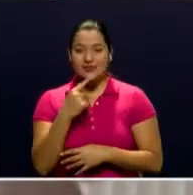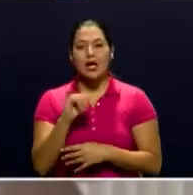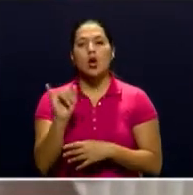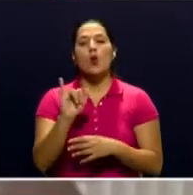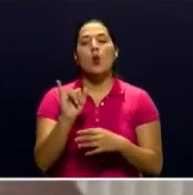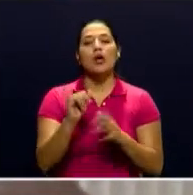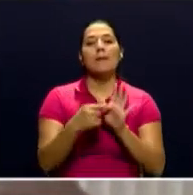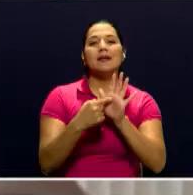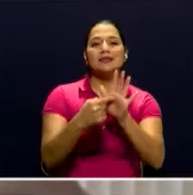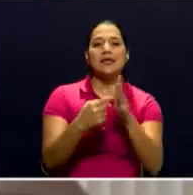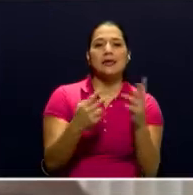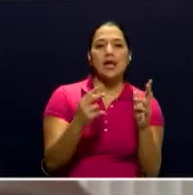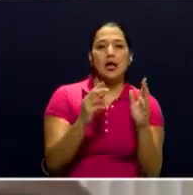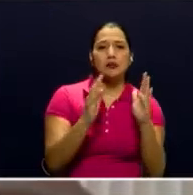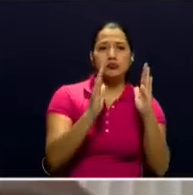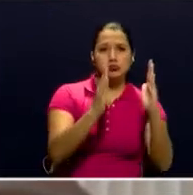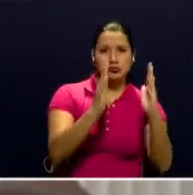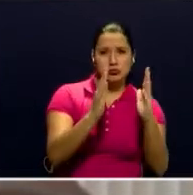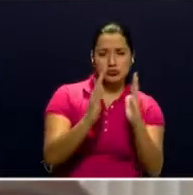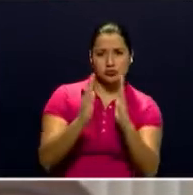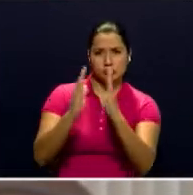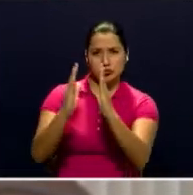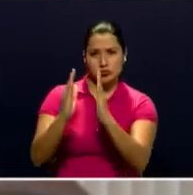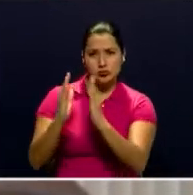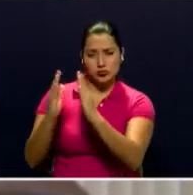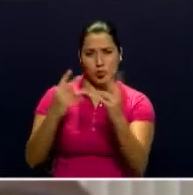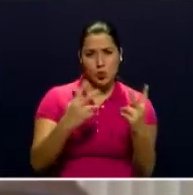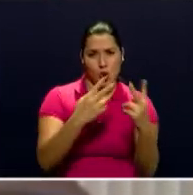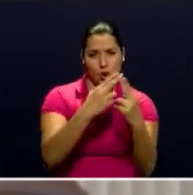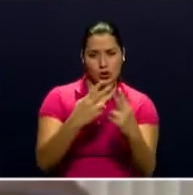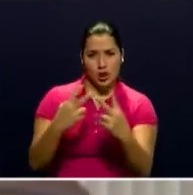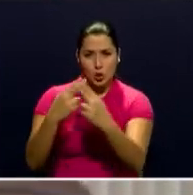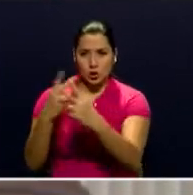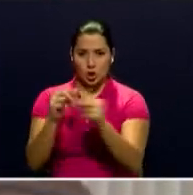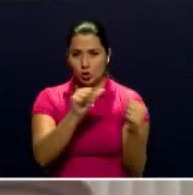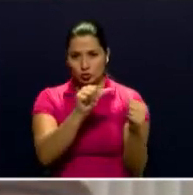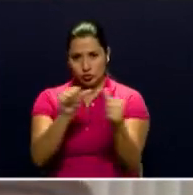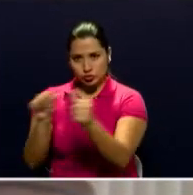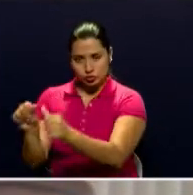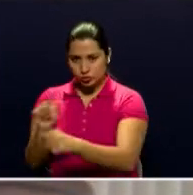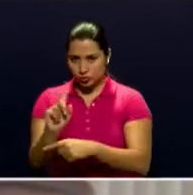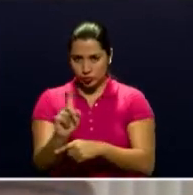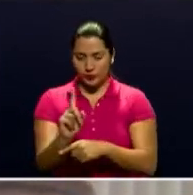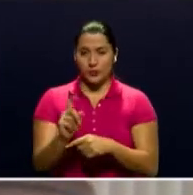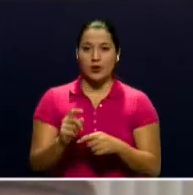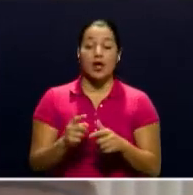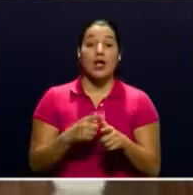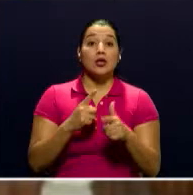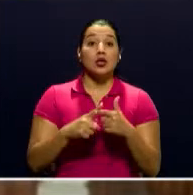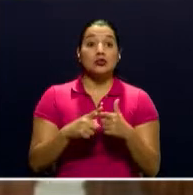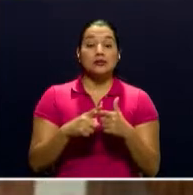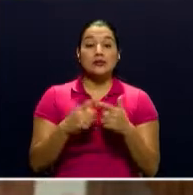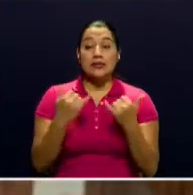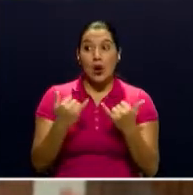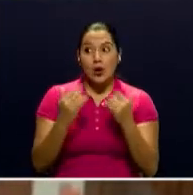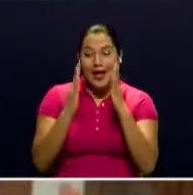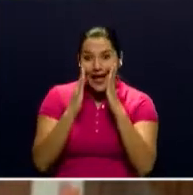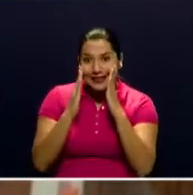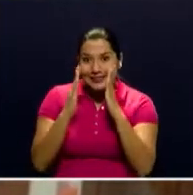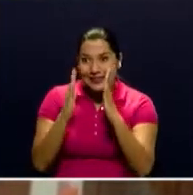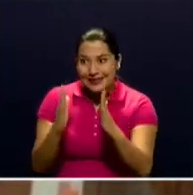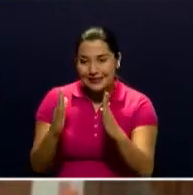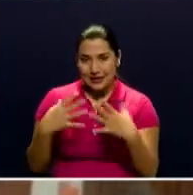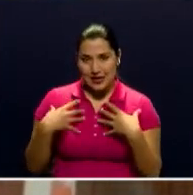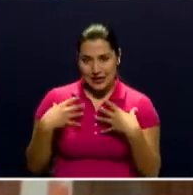Tratar este tema tan difícil del coronavirus en lo que tiene que ver con sus efectos de salud. Y